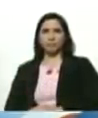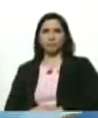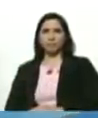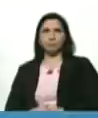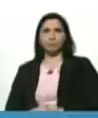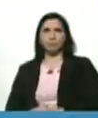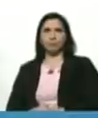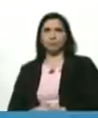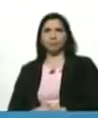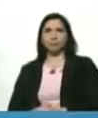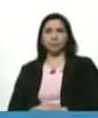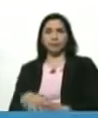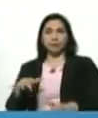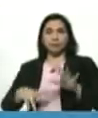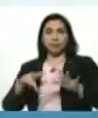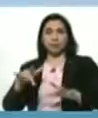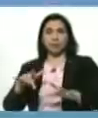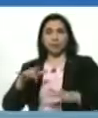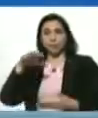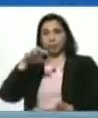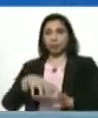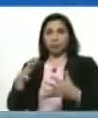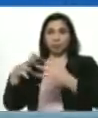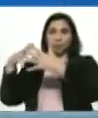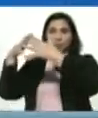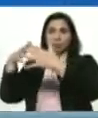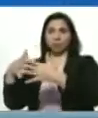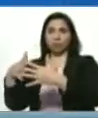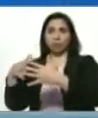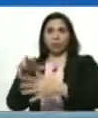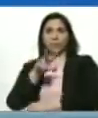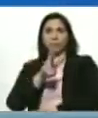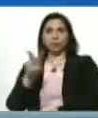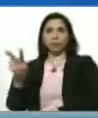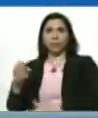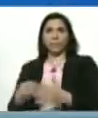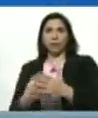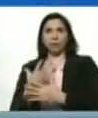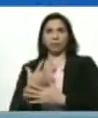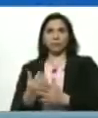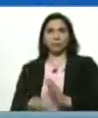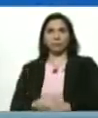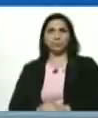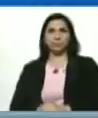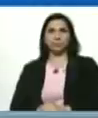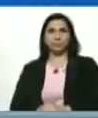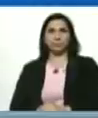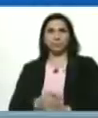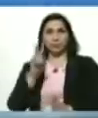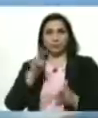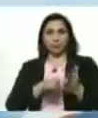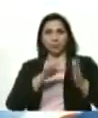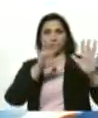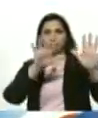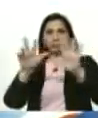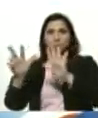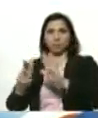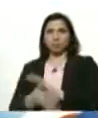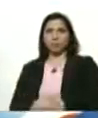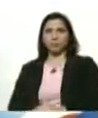secretario de estado de eeuu el 22 de mayo del 2018